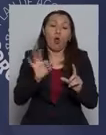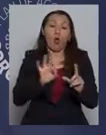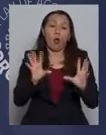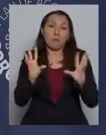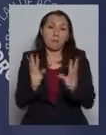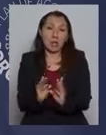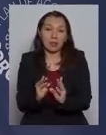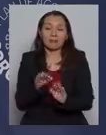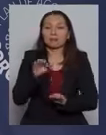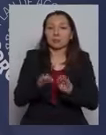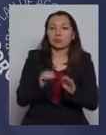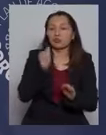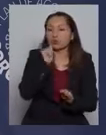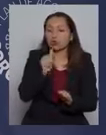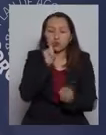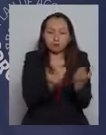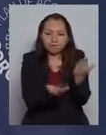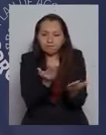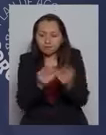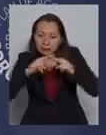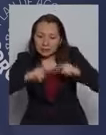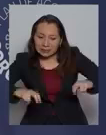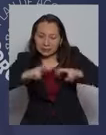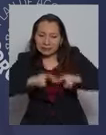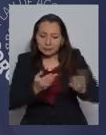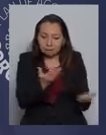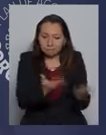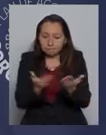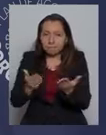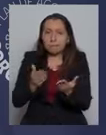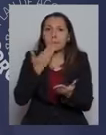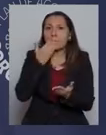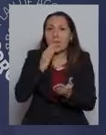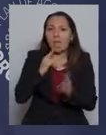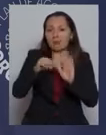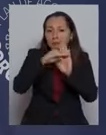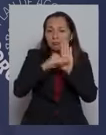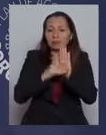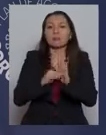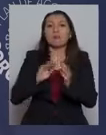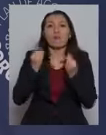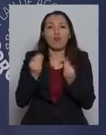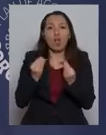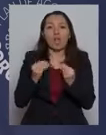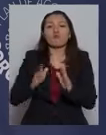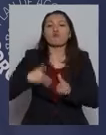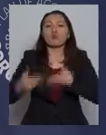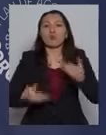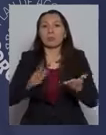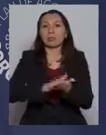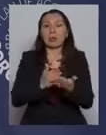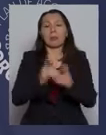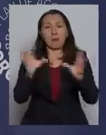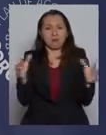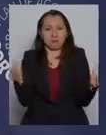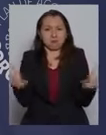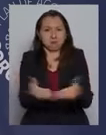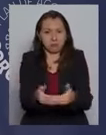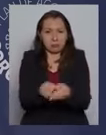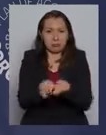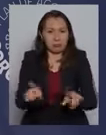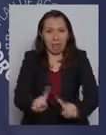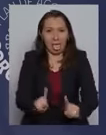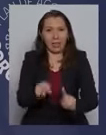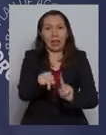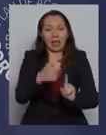disminuemos, porque hacemos un análisis diario para producir medidas que tengan un impacto sanitario importante, contener la propagación del virus,